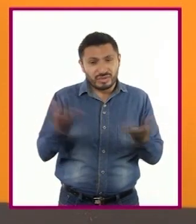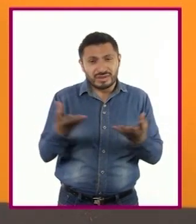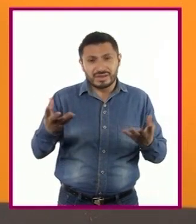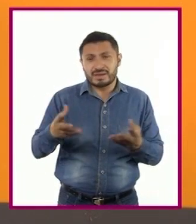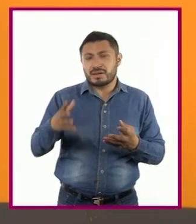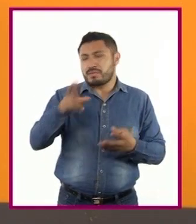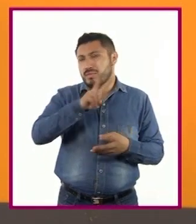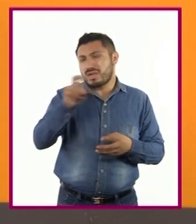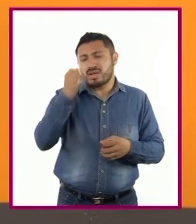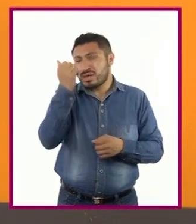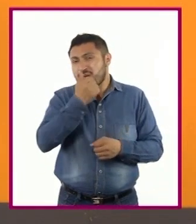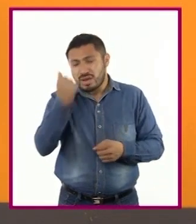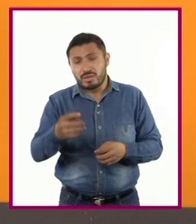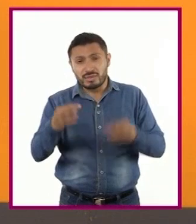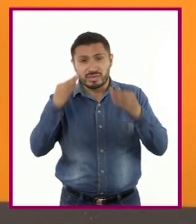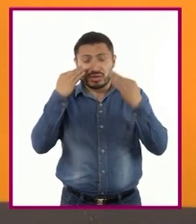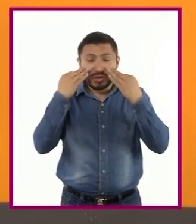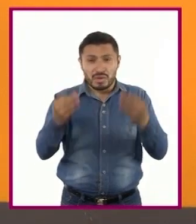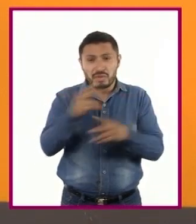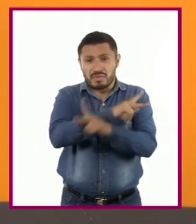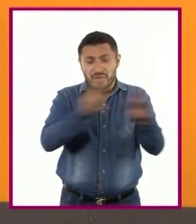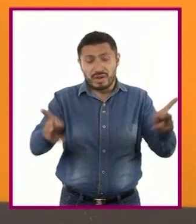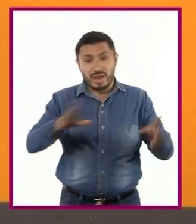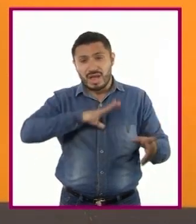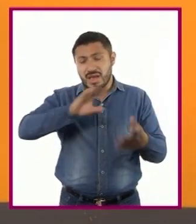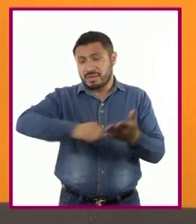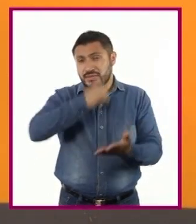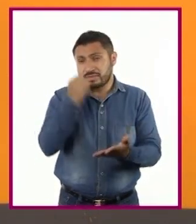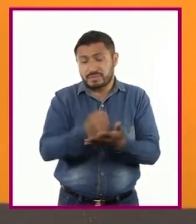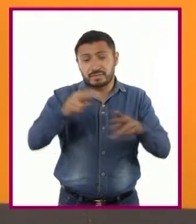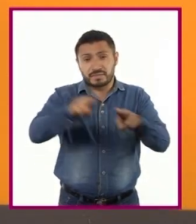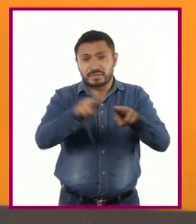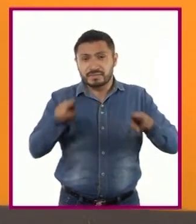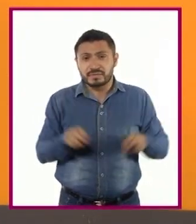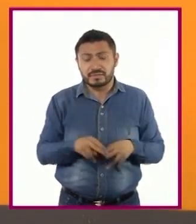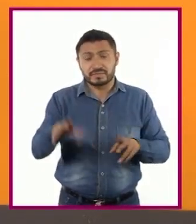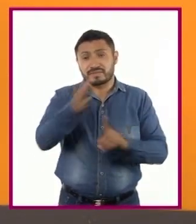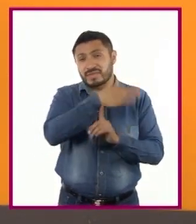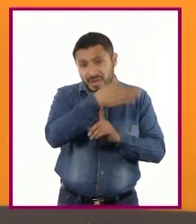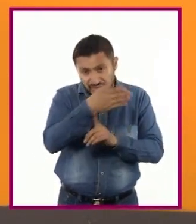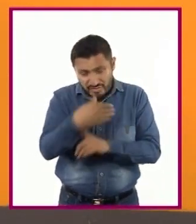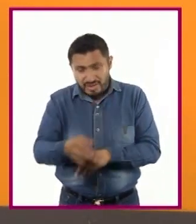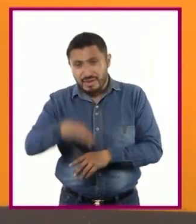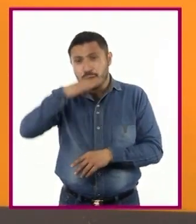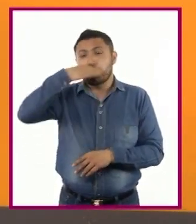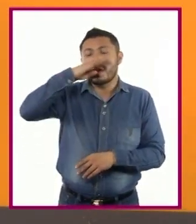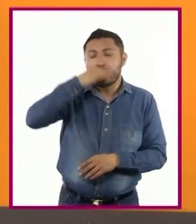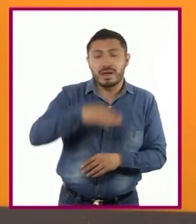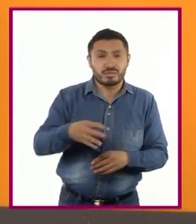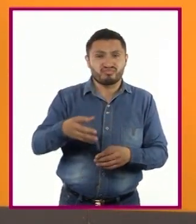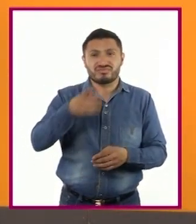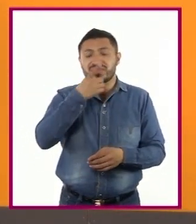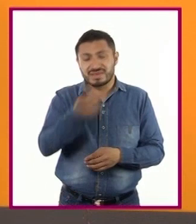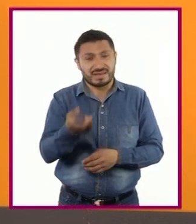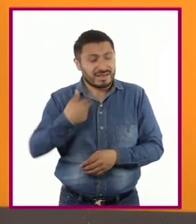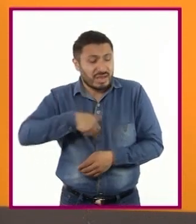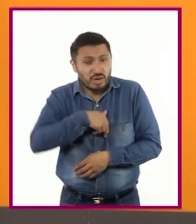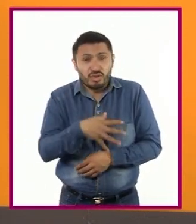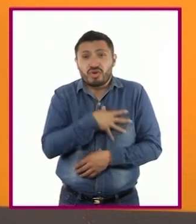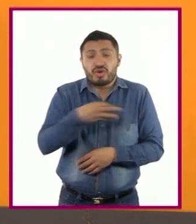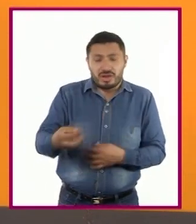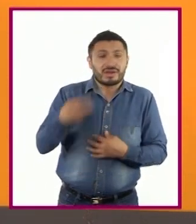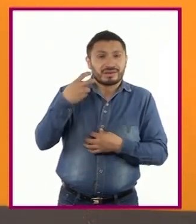del público, tiene símbolos de nuestra nacionalidad, la bandera, el maíz, de donde dicen que somos